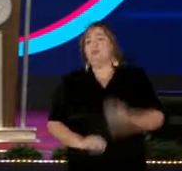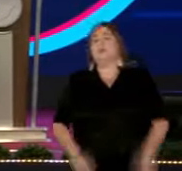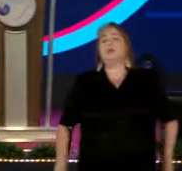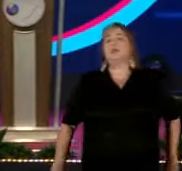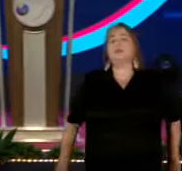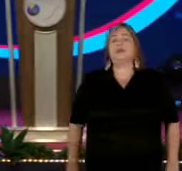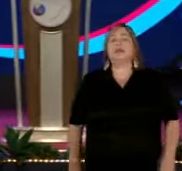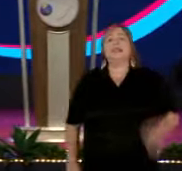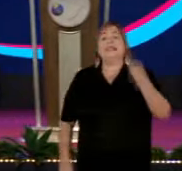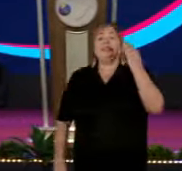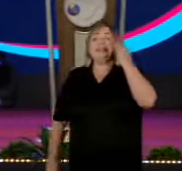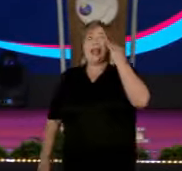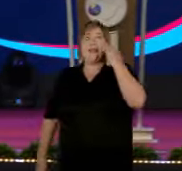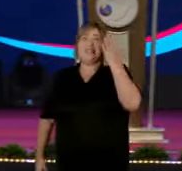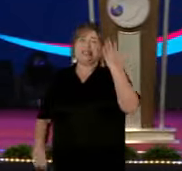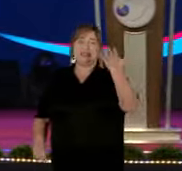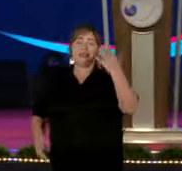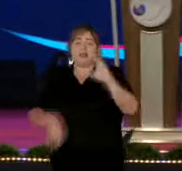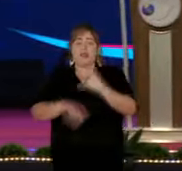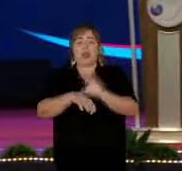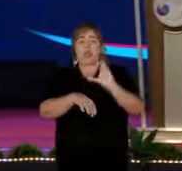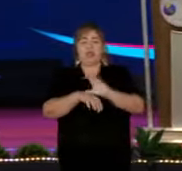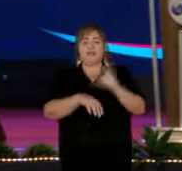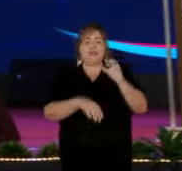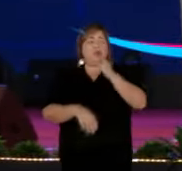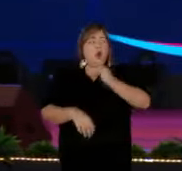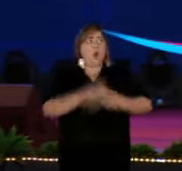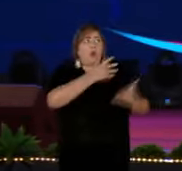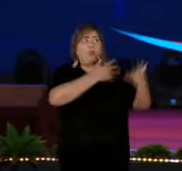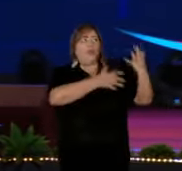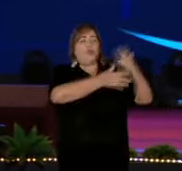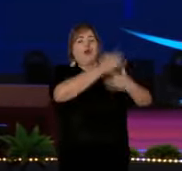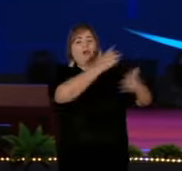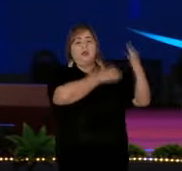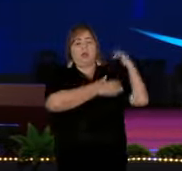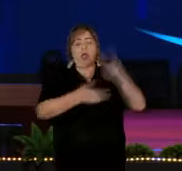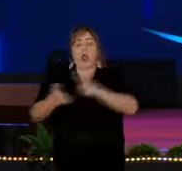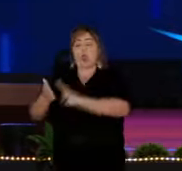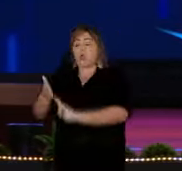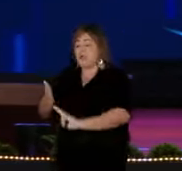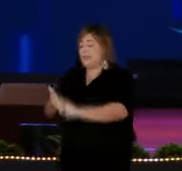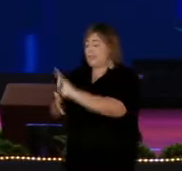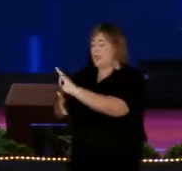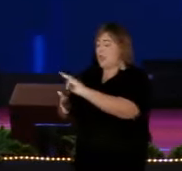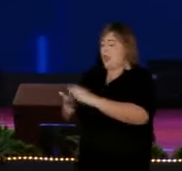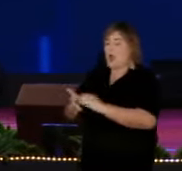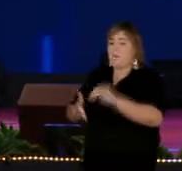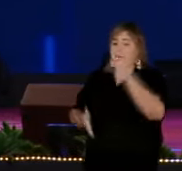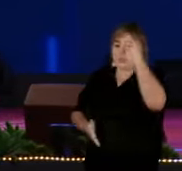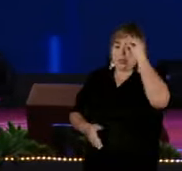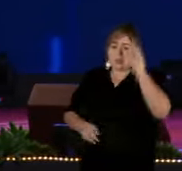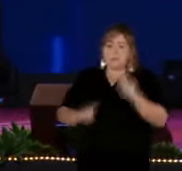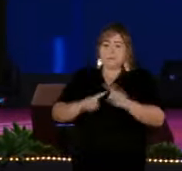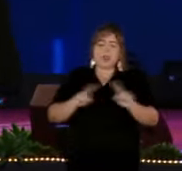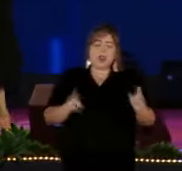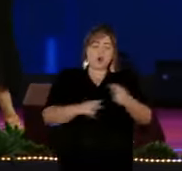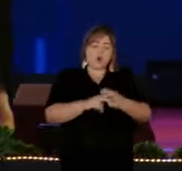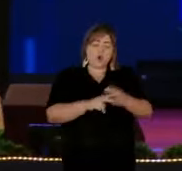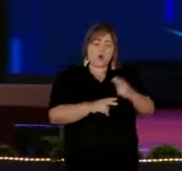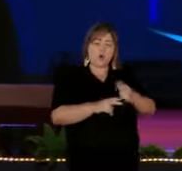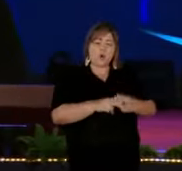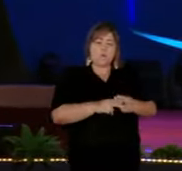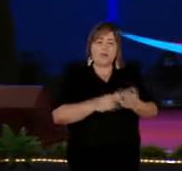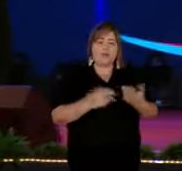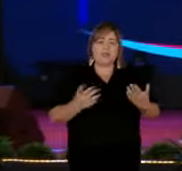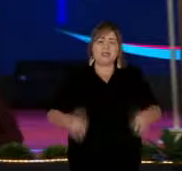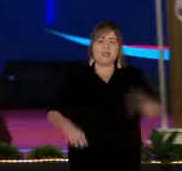le dijeron la iglesia primitiva? Cuando usted va a la universidad se entera de todo eso. Pero nombres que le pusieron a aquellos